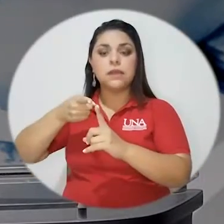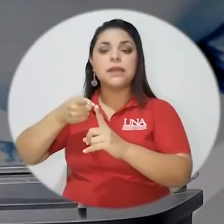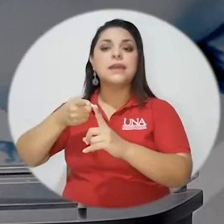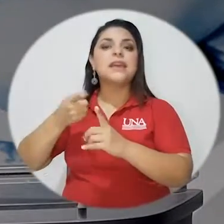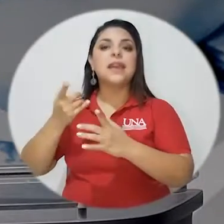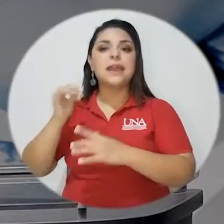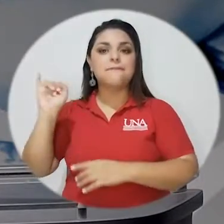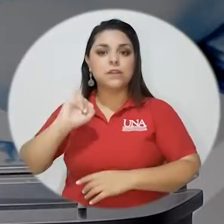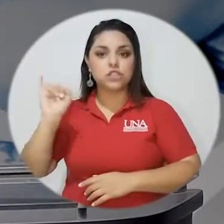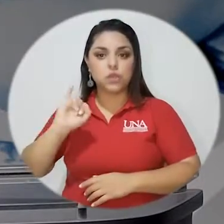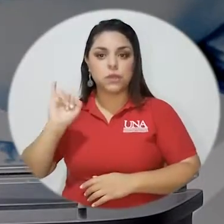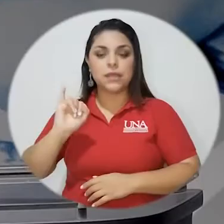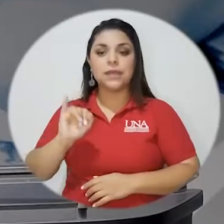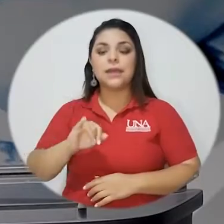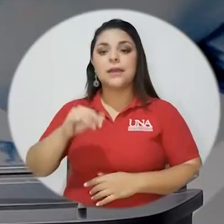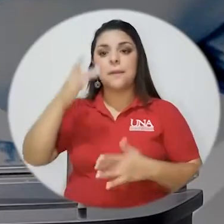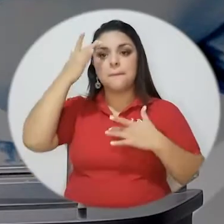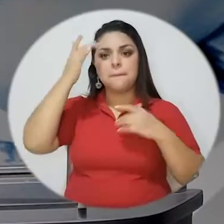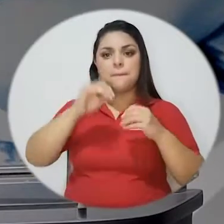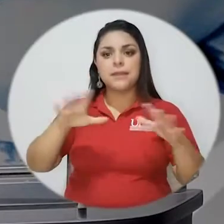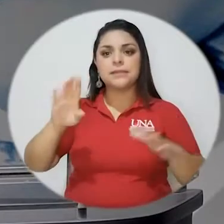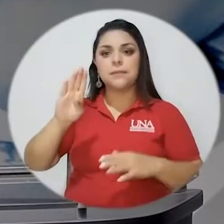peste bubónica, digamos, en la Edad Media,